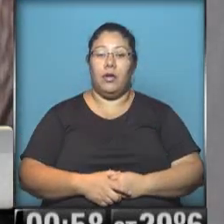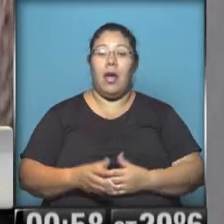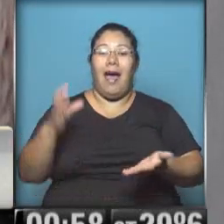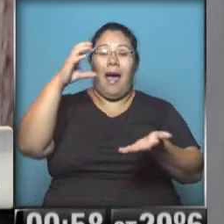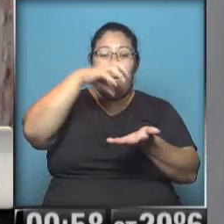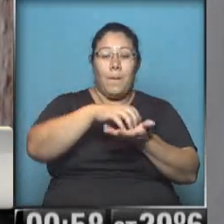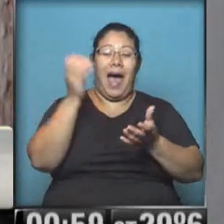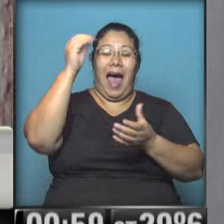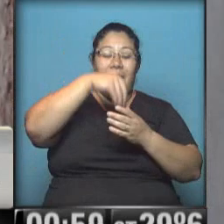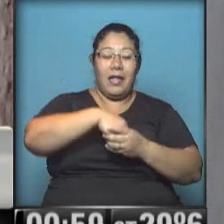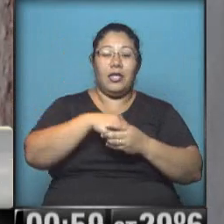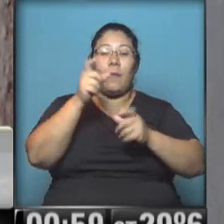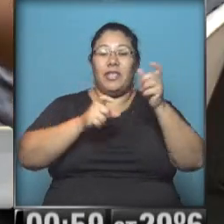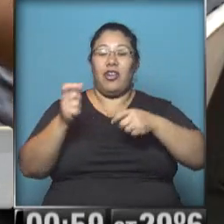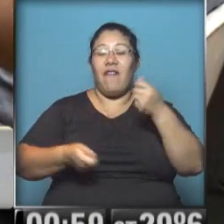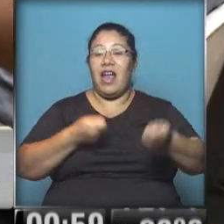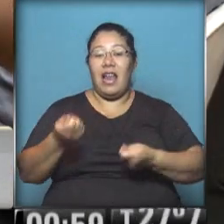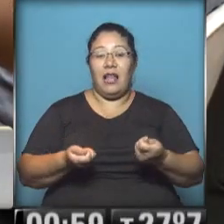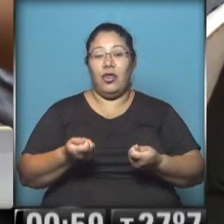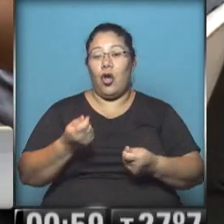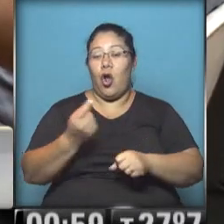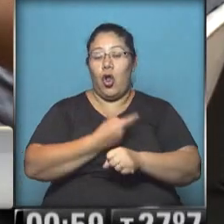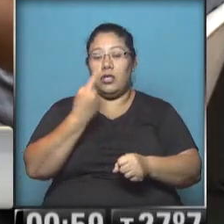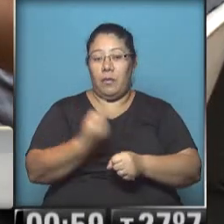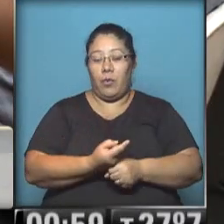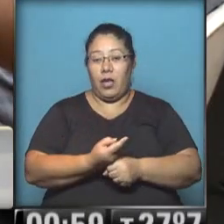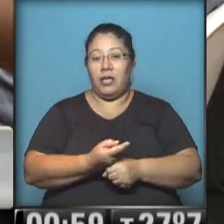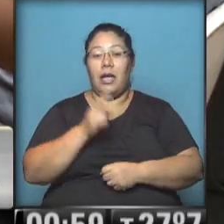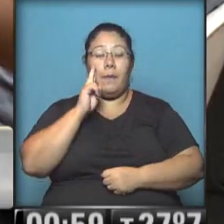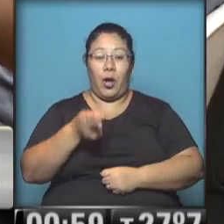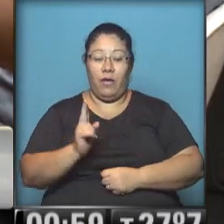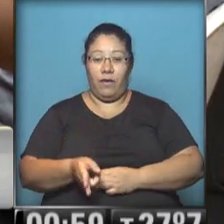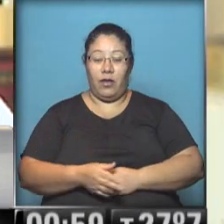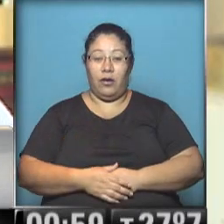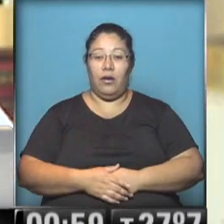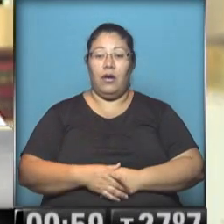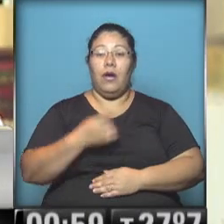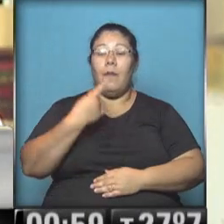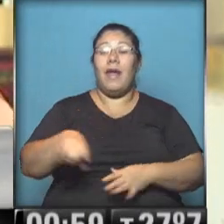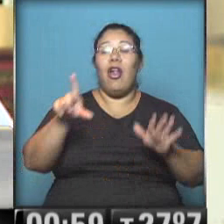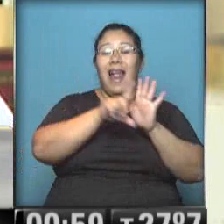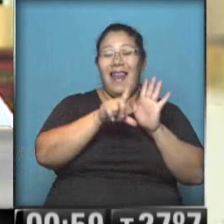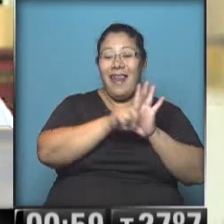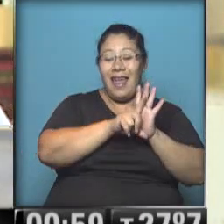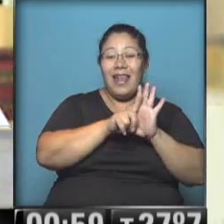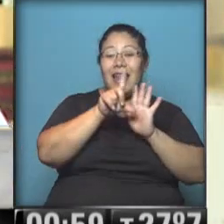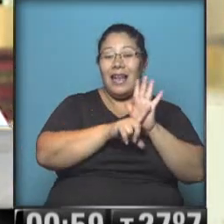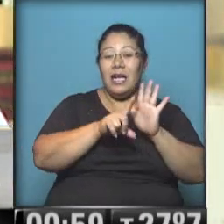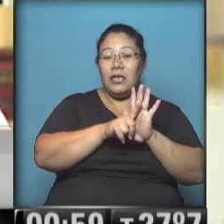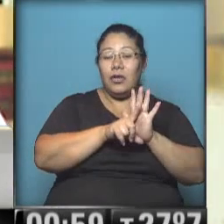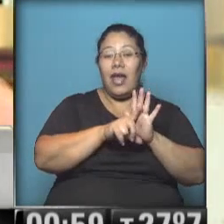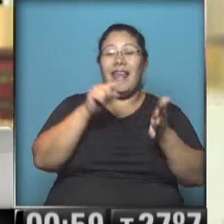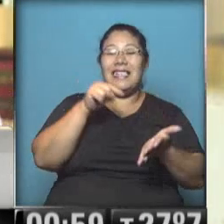bailando. Lo que sí, esta futura ley que todavía no fue reglamentada, pero que ya está aprobada por la legislatura, es la ley de